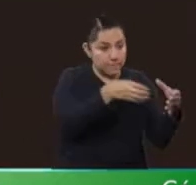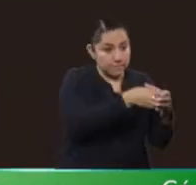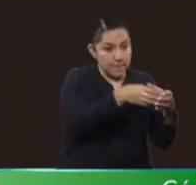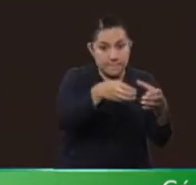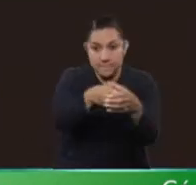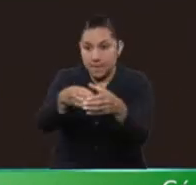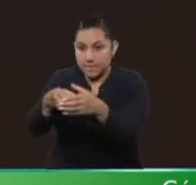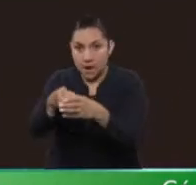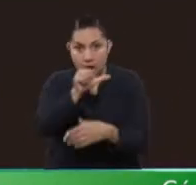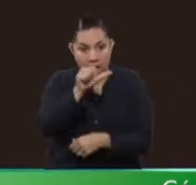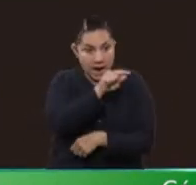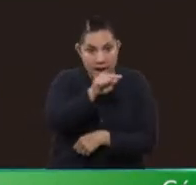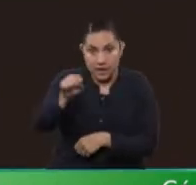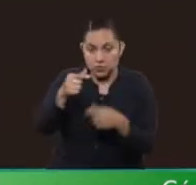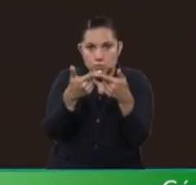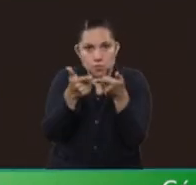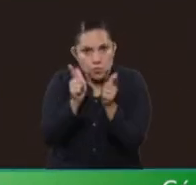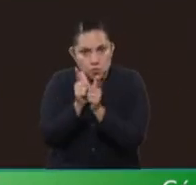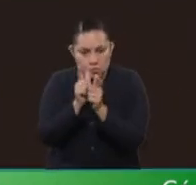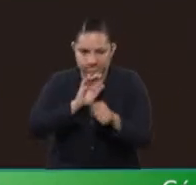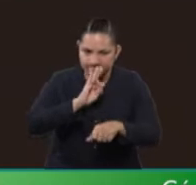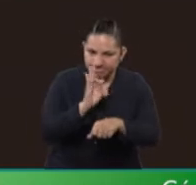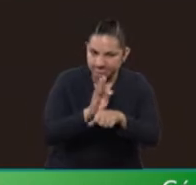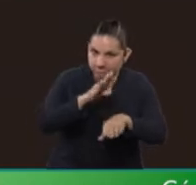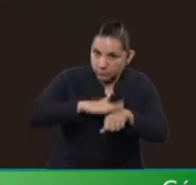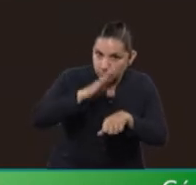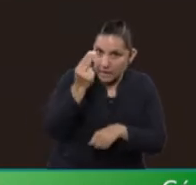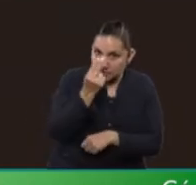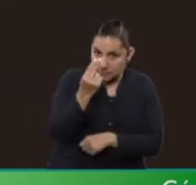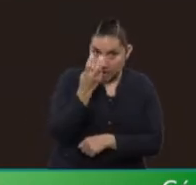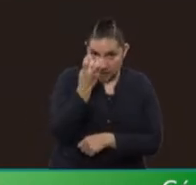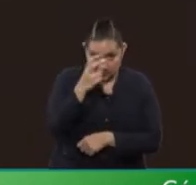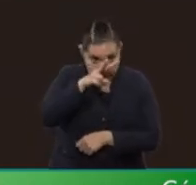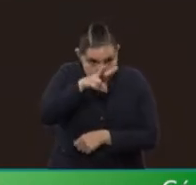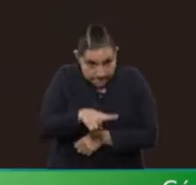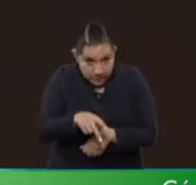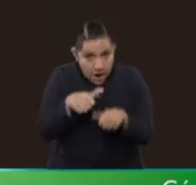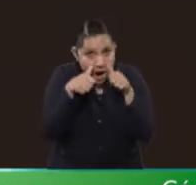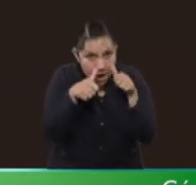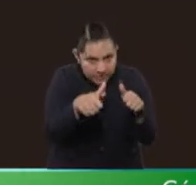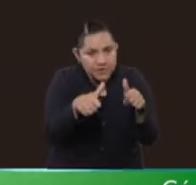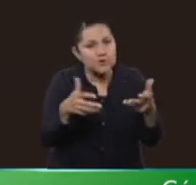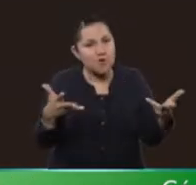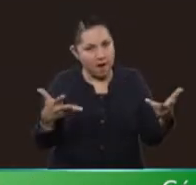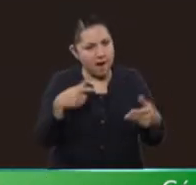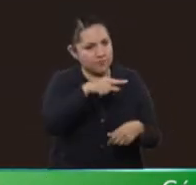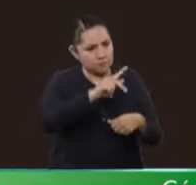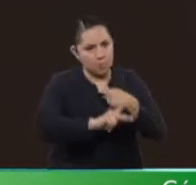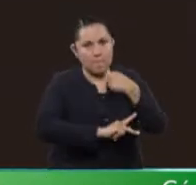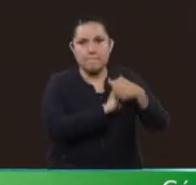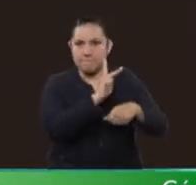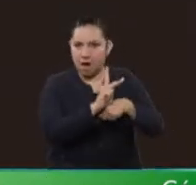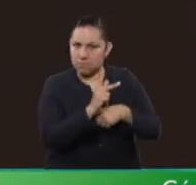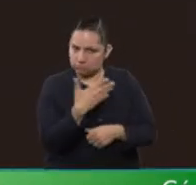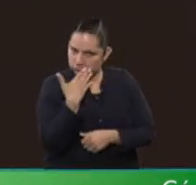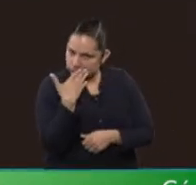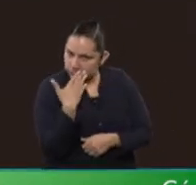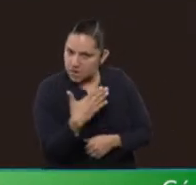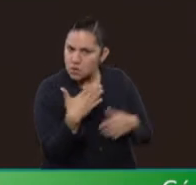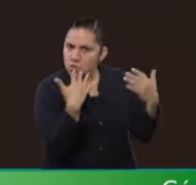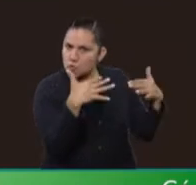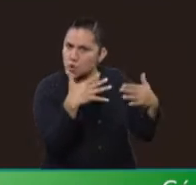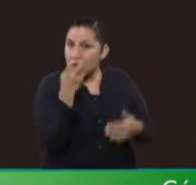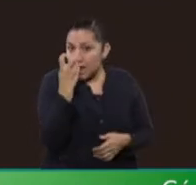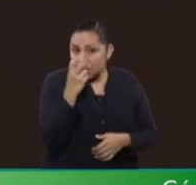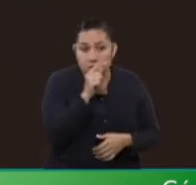hoy nuestra voz Es para ellos la reserva que presento el día de hoy Busca garantizar que la pensión no contributiva que